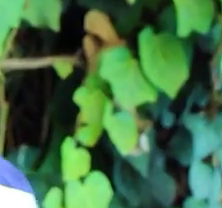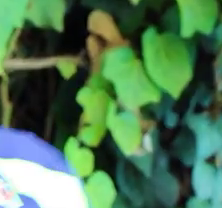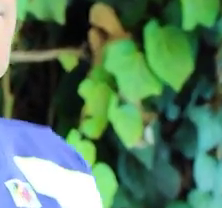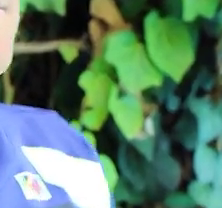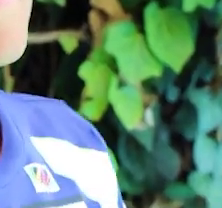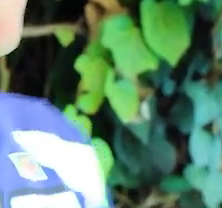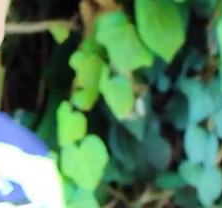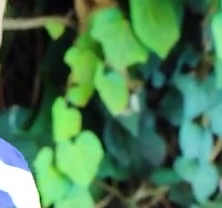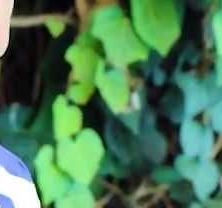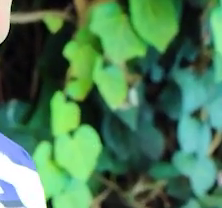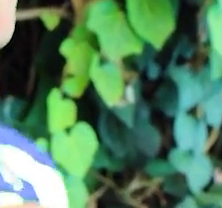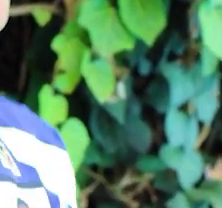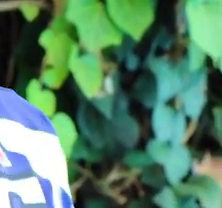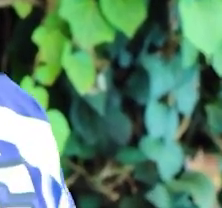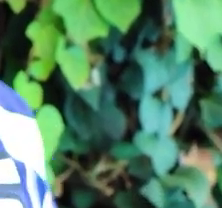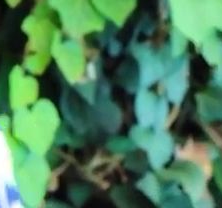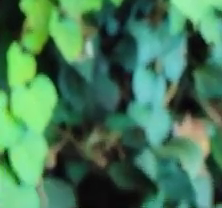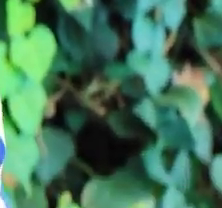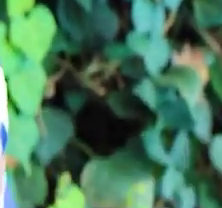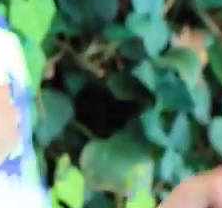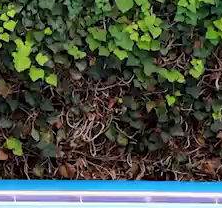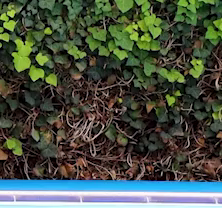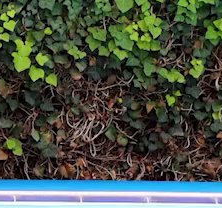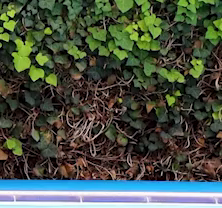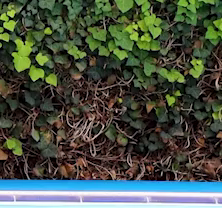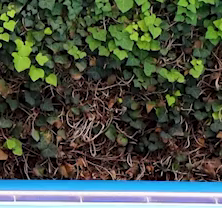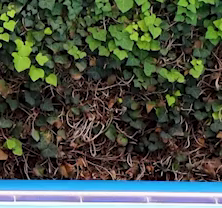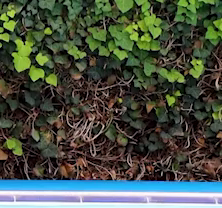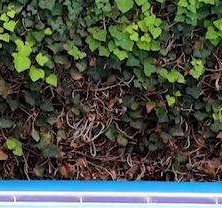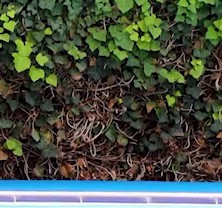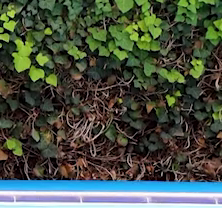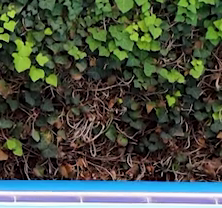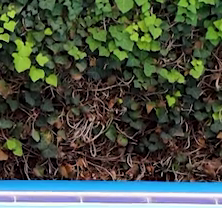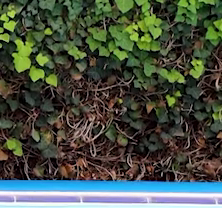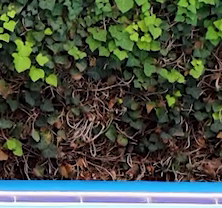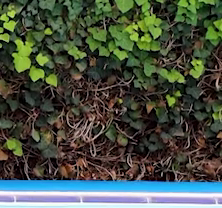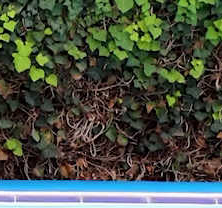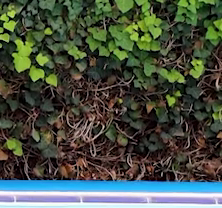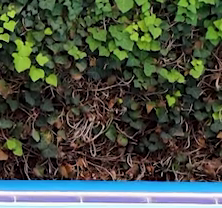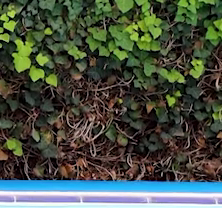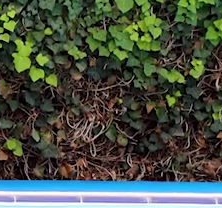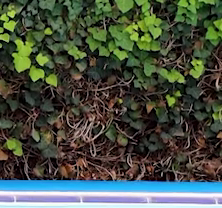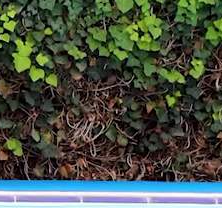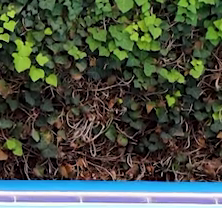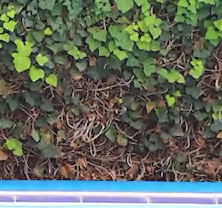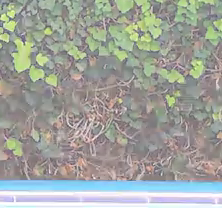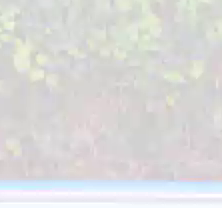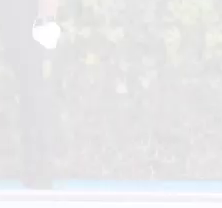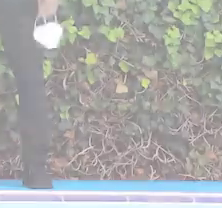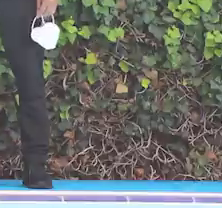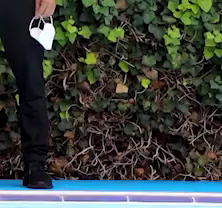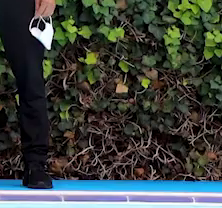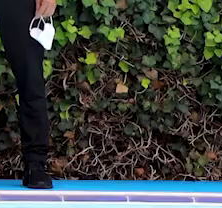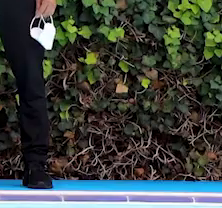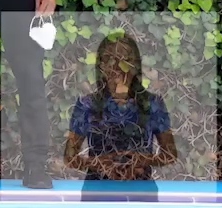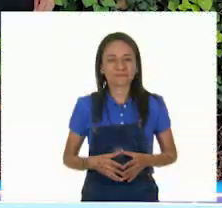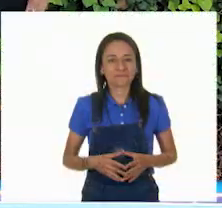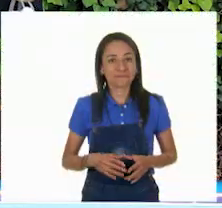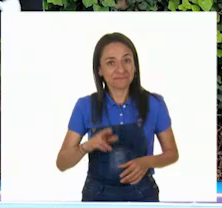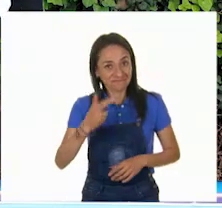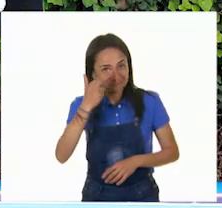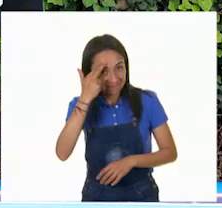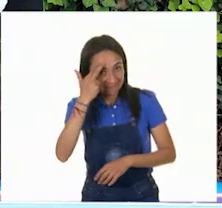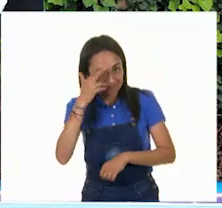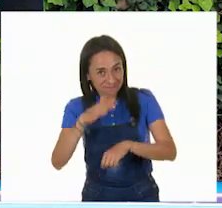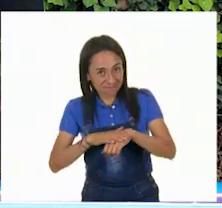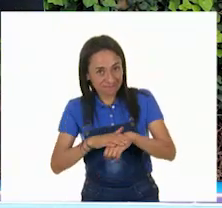sigue eleva más la rodilla muy bien así más recuerda al